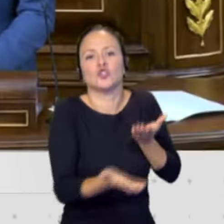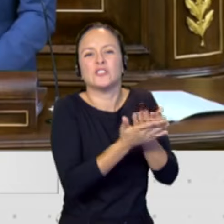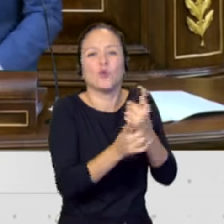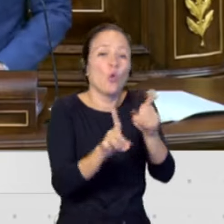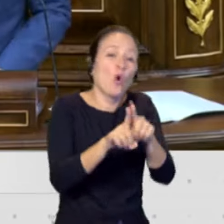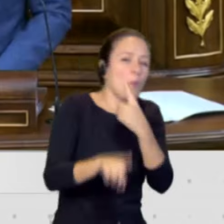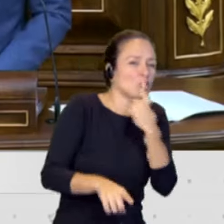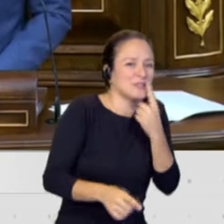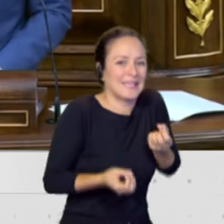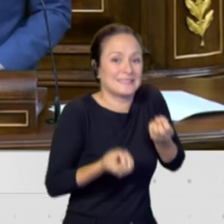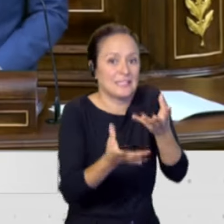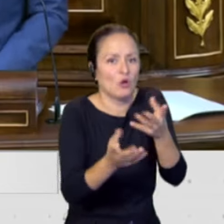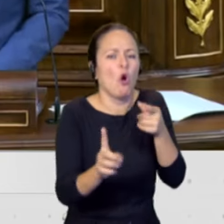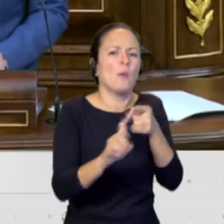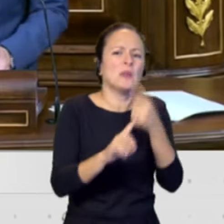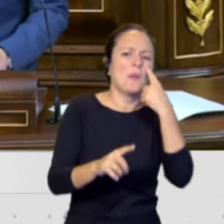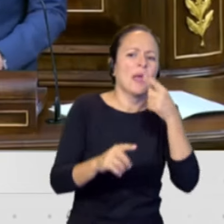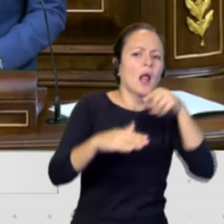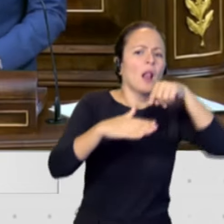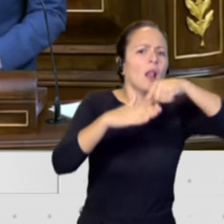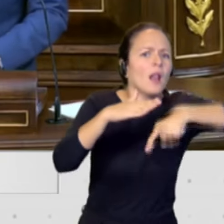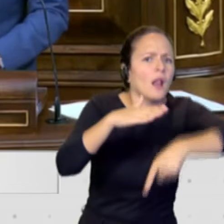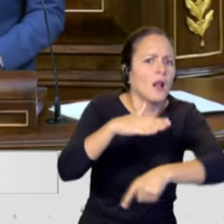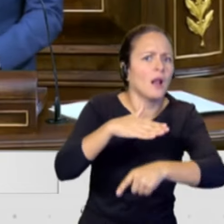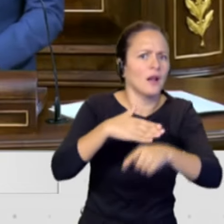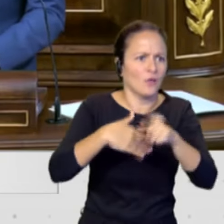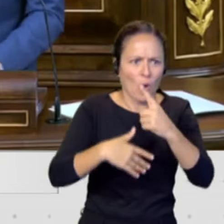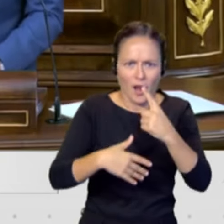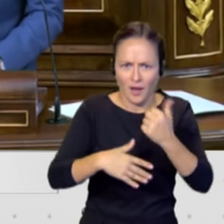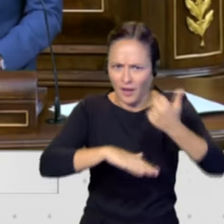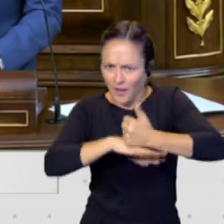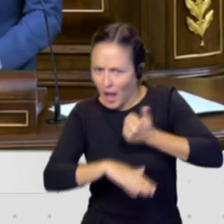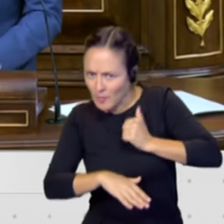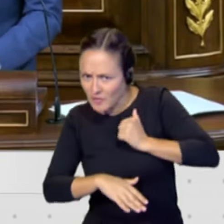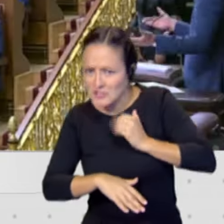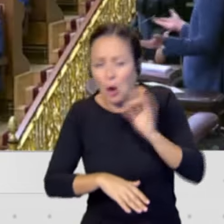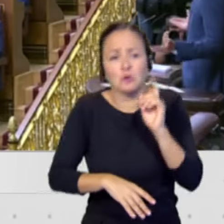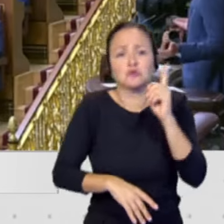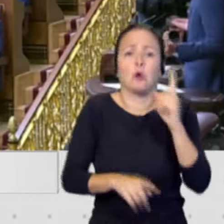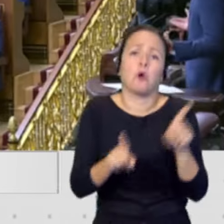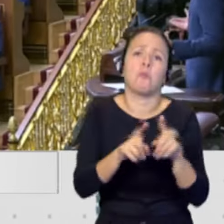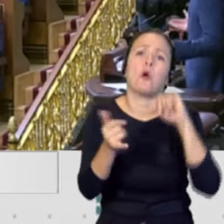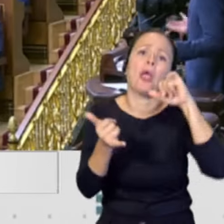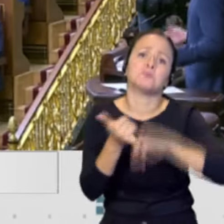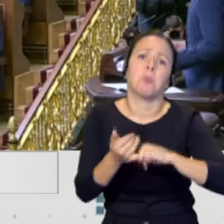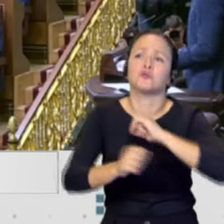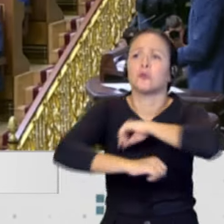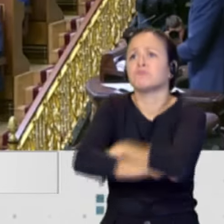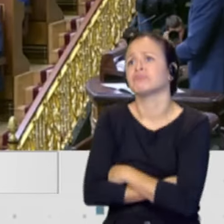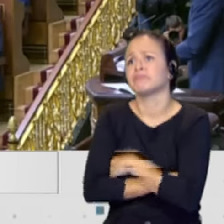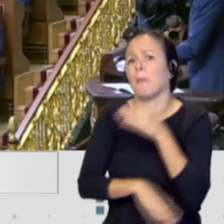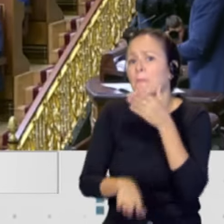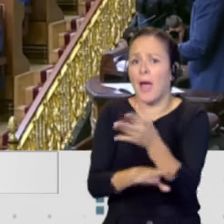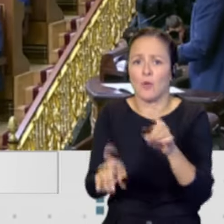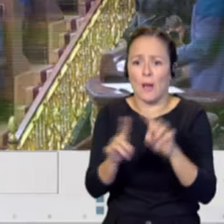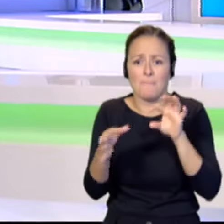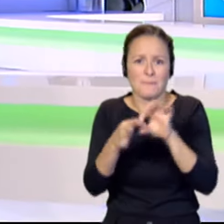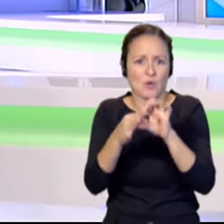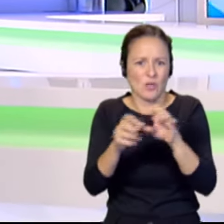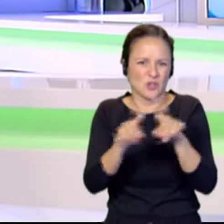determinar si realmente fue más allá o si simplemente era una mera presencia como un esposo que no tenía ningún tipo de de vinculación con su